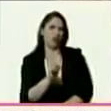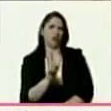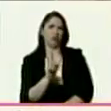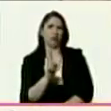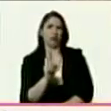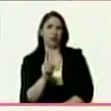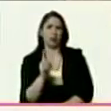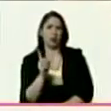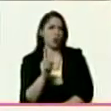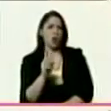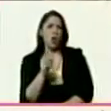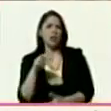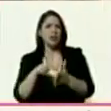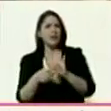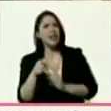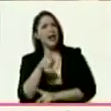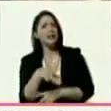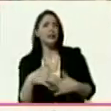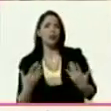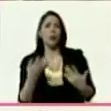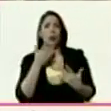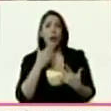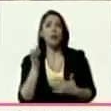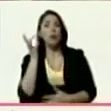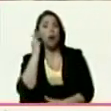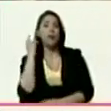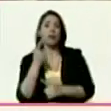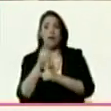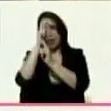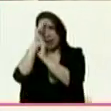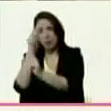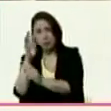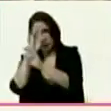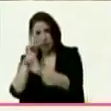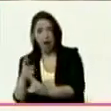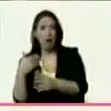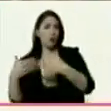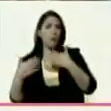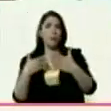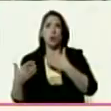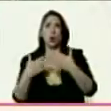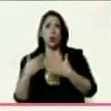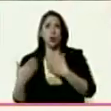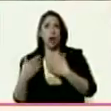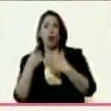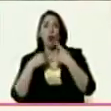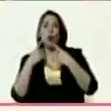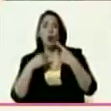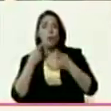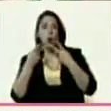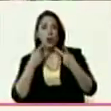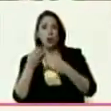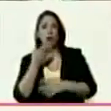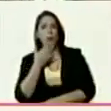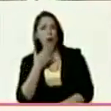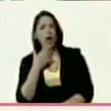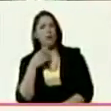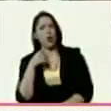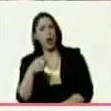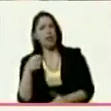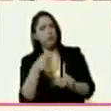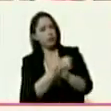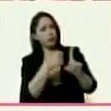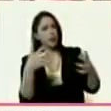No se trata de eso, se trata de que la mujer debe ser respetada independientemente de su color político. Nos gustaría conocer las que han sufrido los embates de la